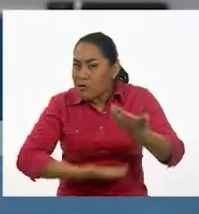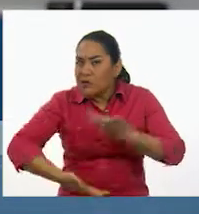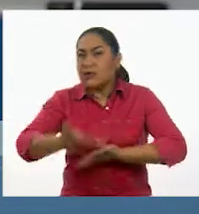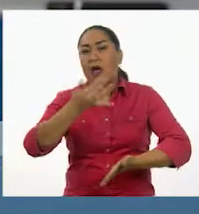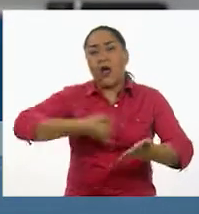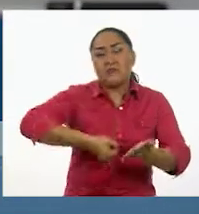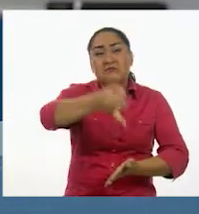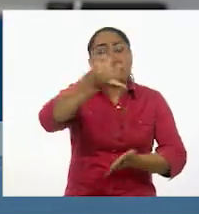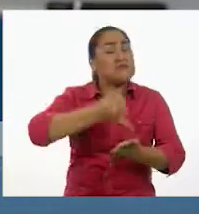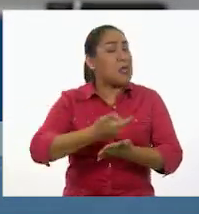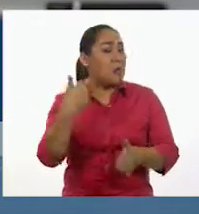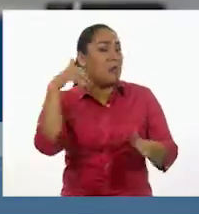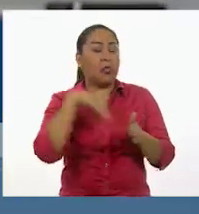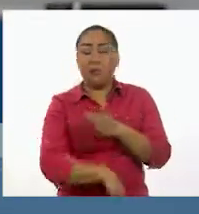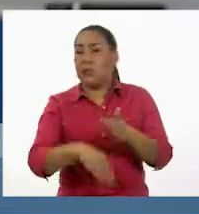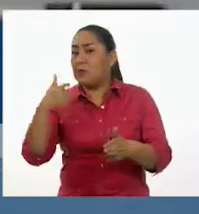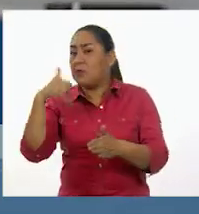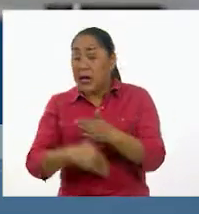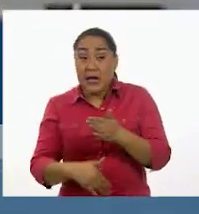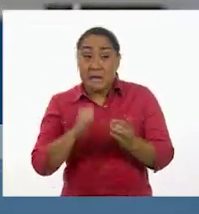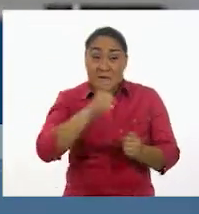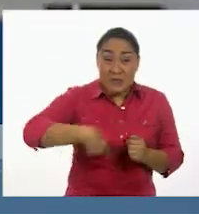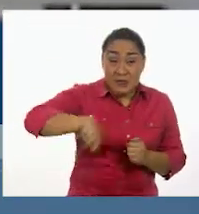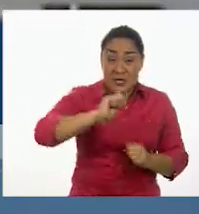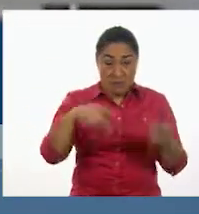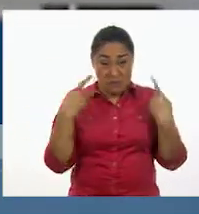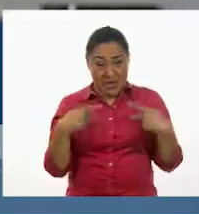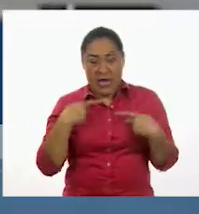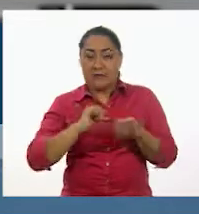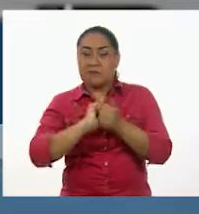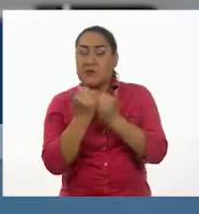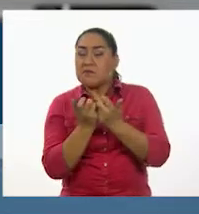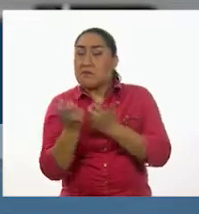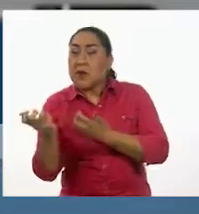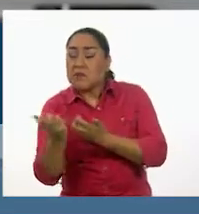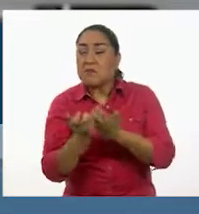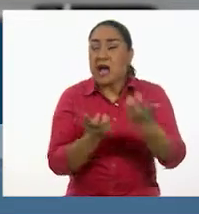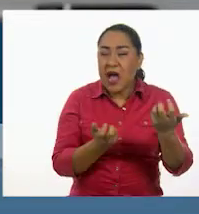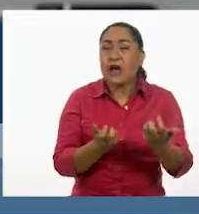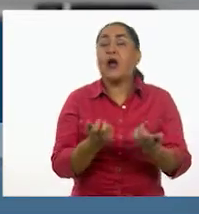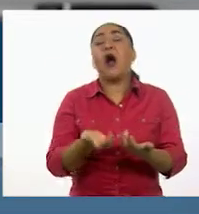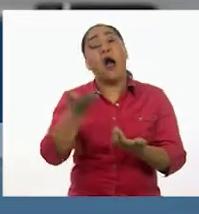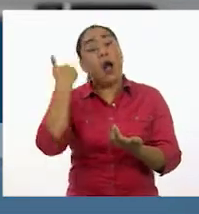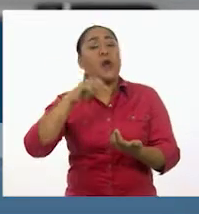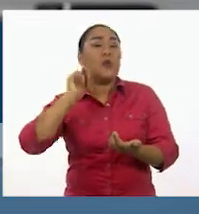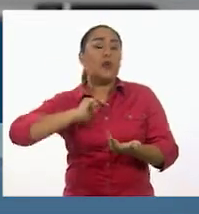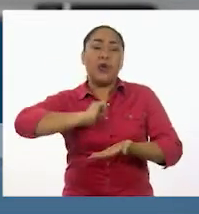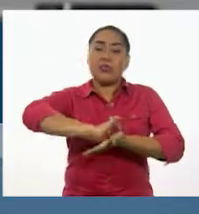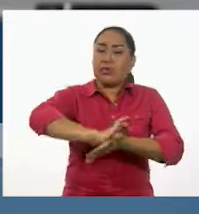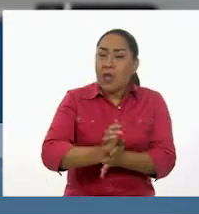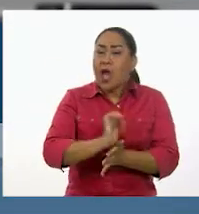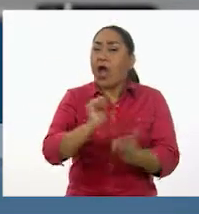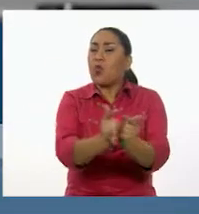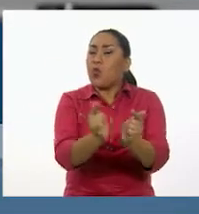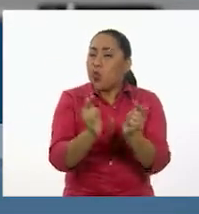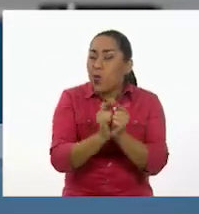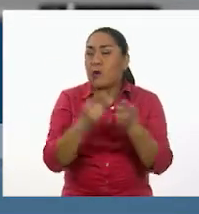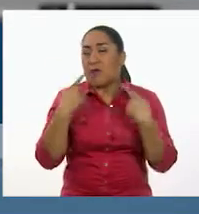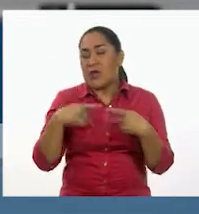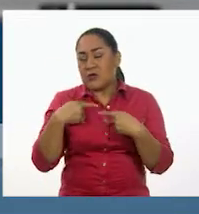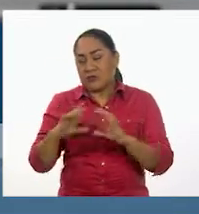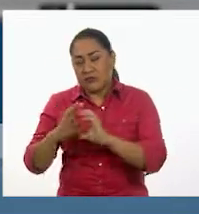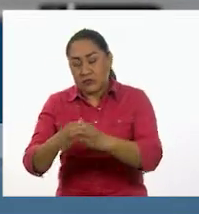estaban arruinados. Además, la sociedad estaba muy dividida porque había mucha discriminación entre los grupos sociales